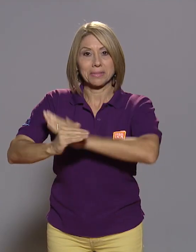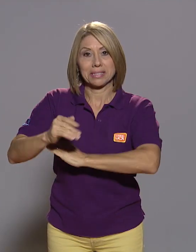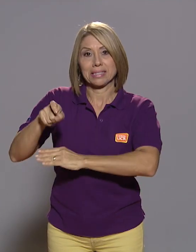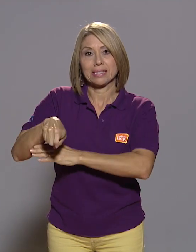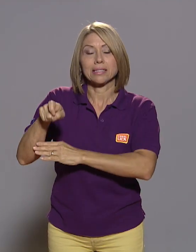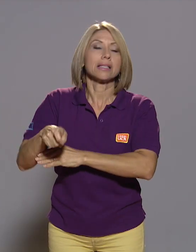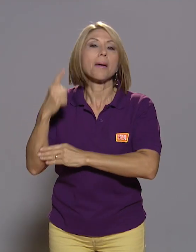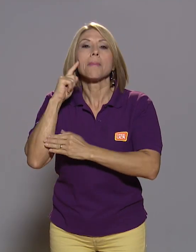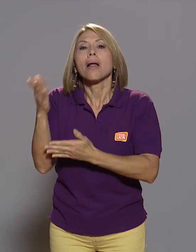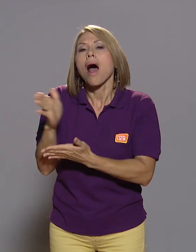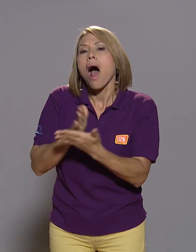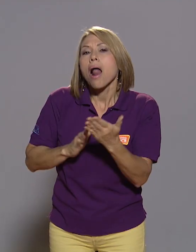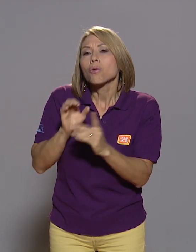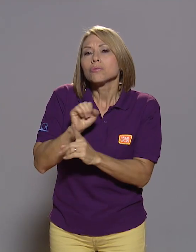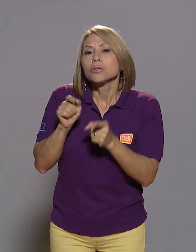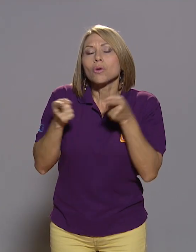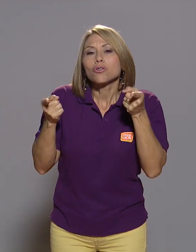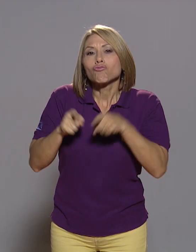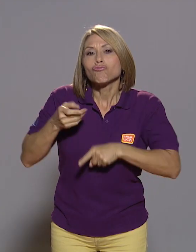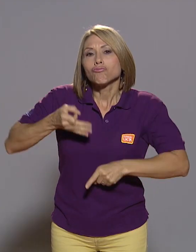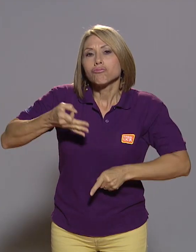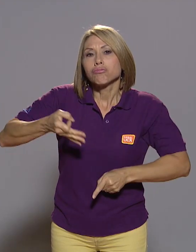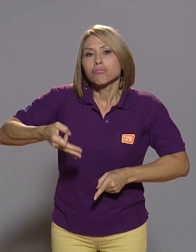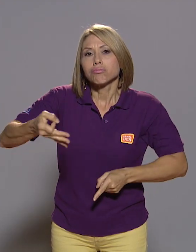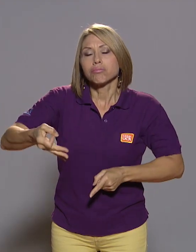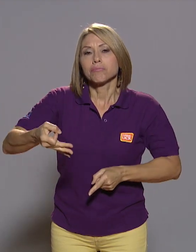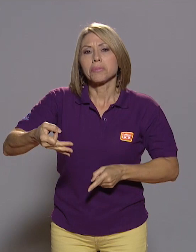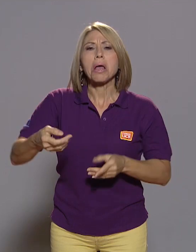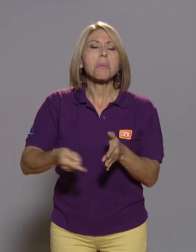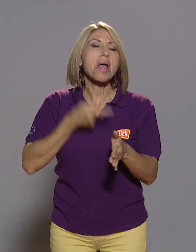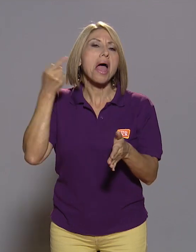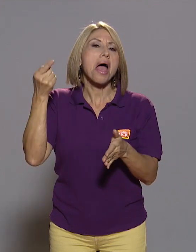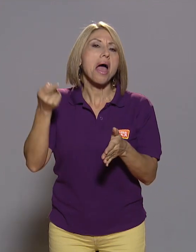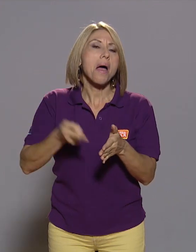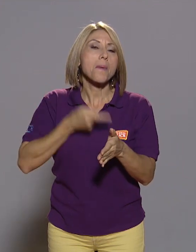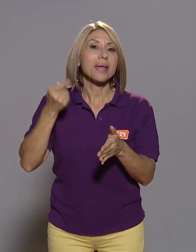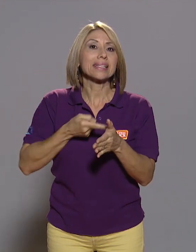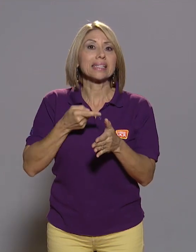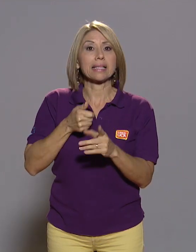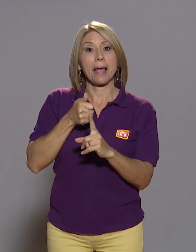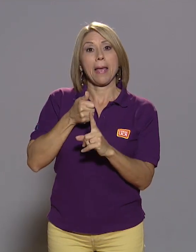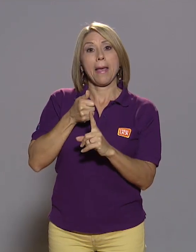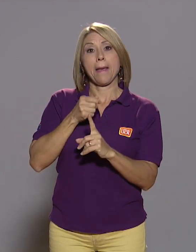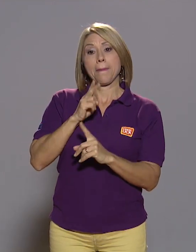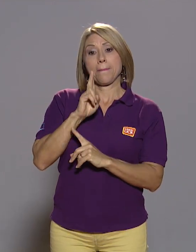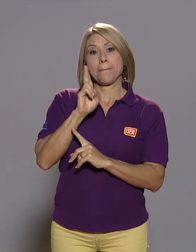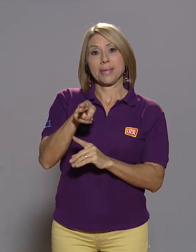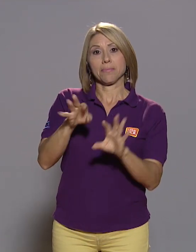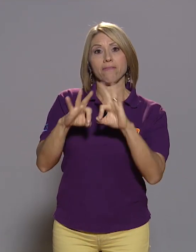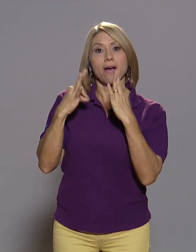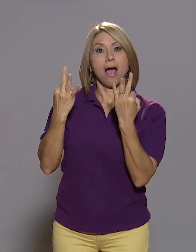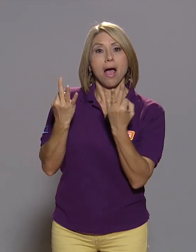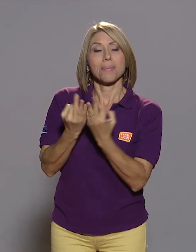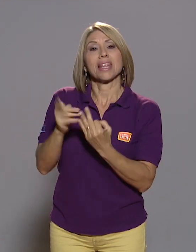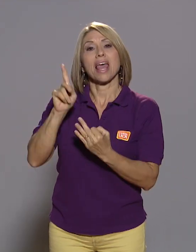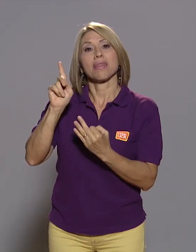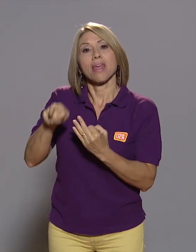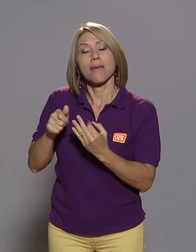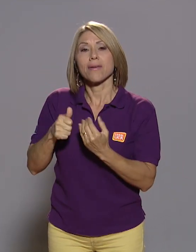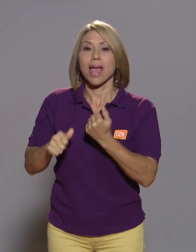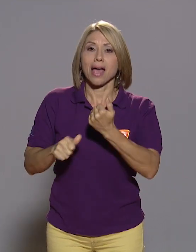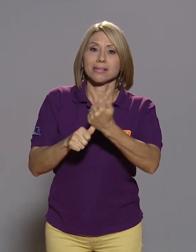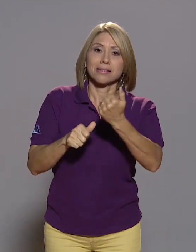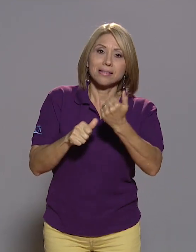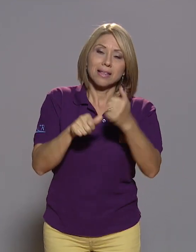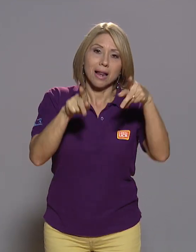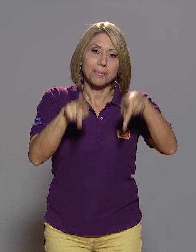vida cotidiana, porque muchas veces lo que ocurre es que la familia es quien debe hacerse cargo de esas labores de